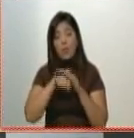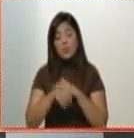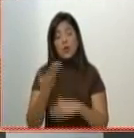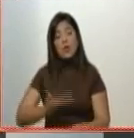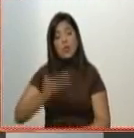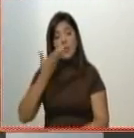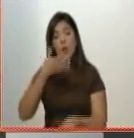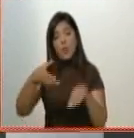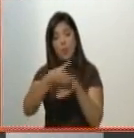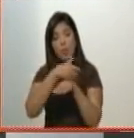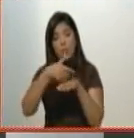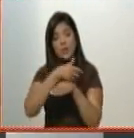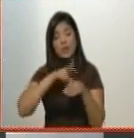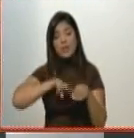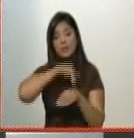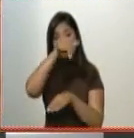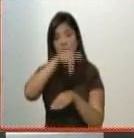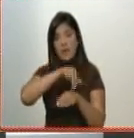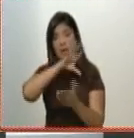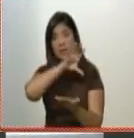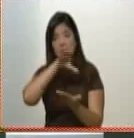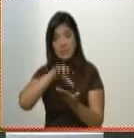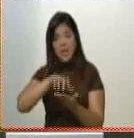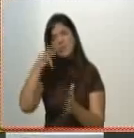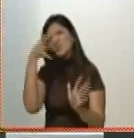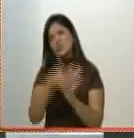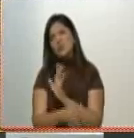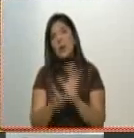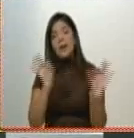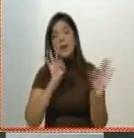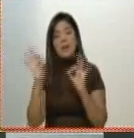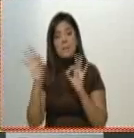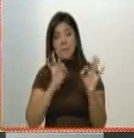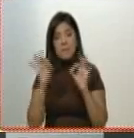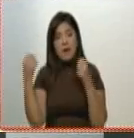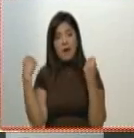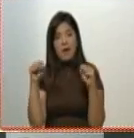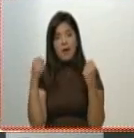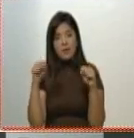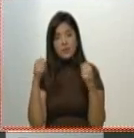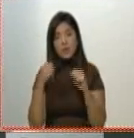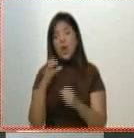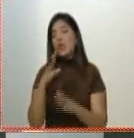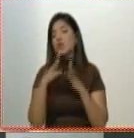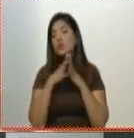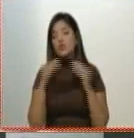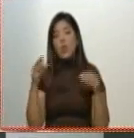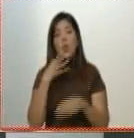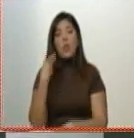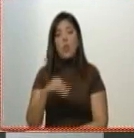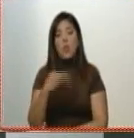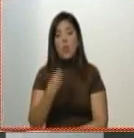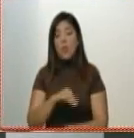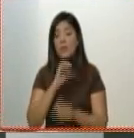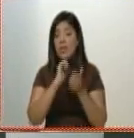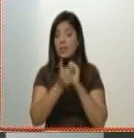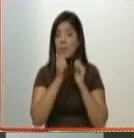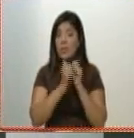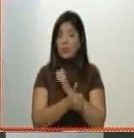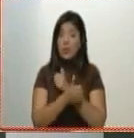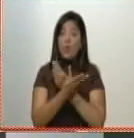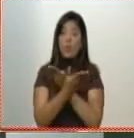el gobierno nacional, para el Estado, en cuanto a lo que es la preparación de los jóvenes atletas que,